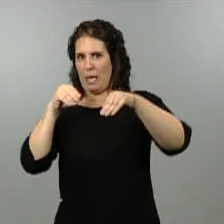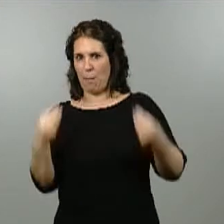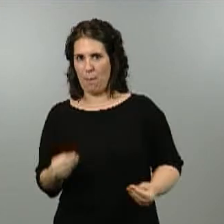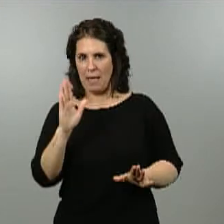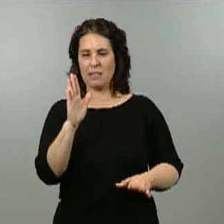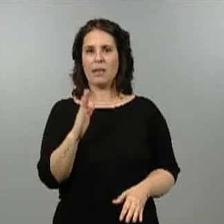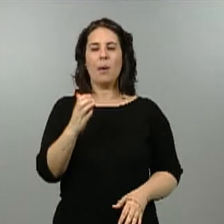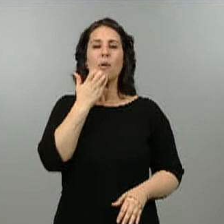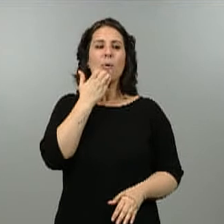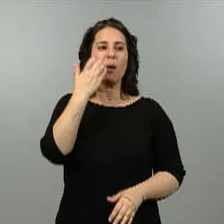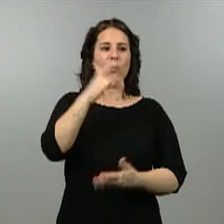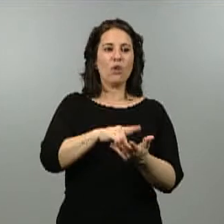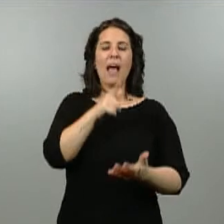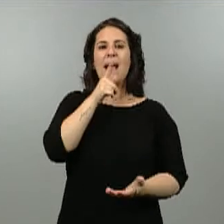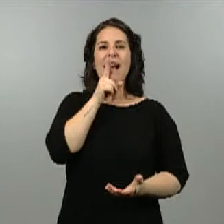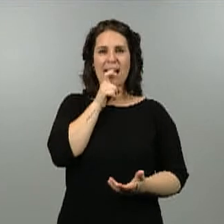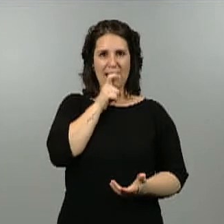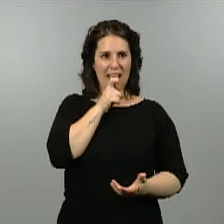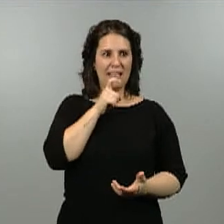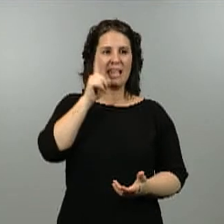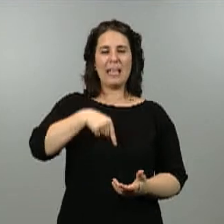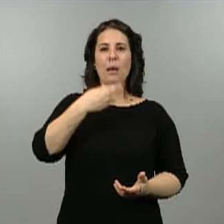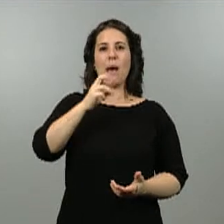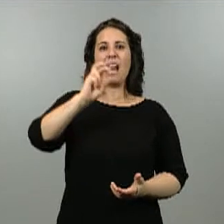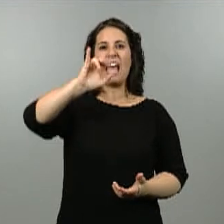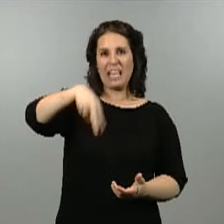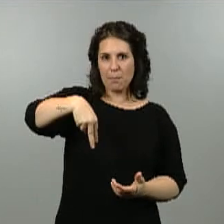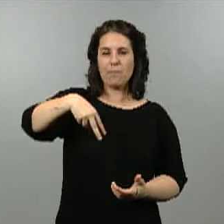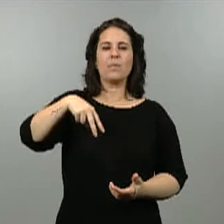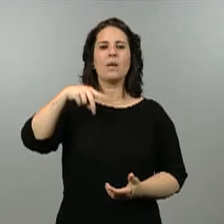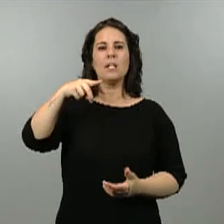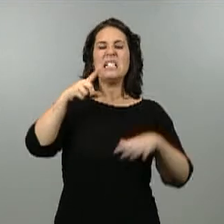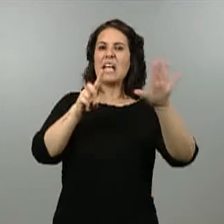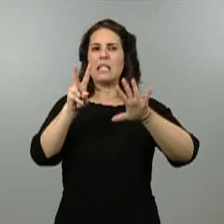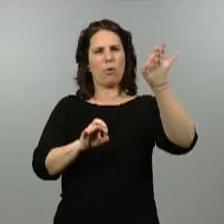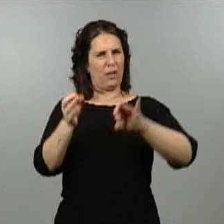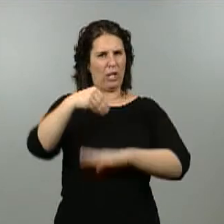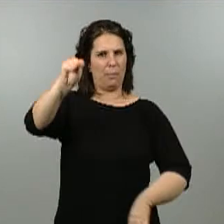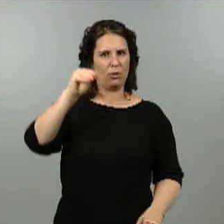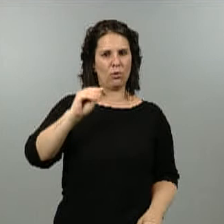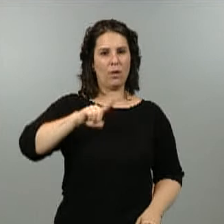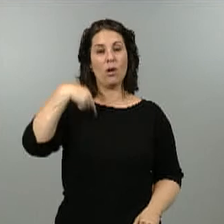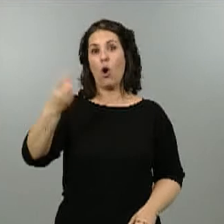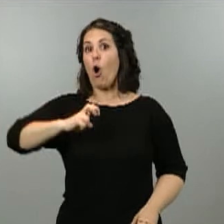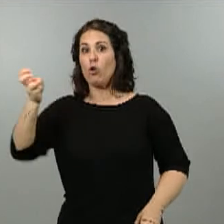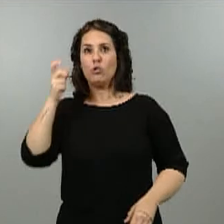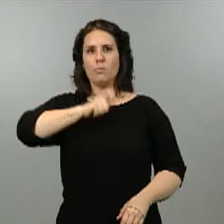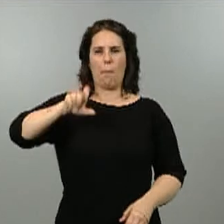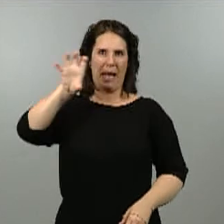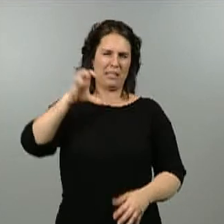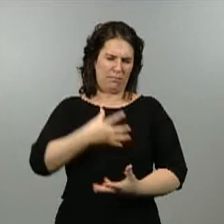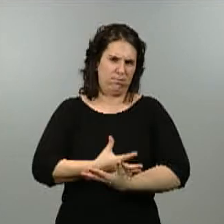Bahrein que tienen incrementos de entre el 6 y el 7%, y luego ya vienen países grandes con mucha población y con unas